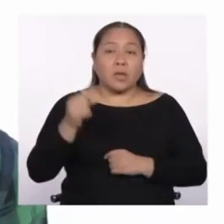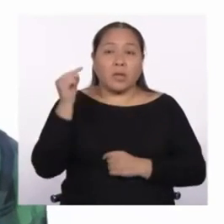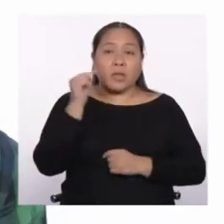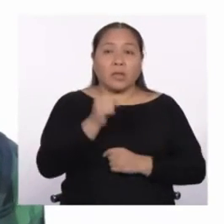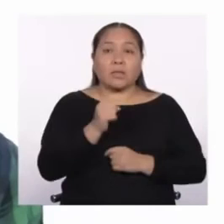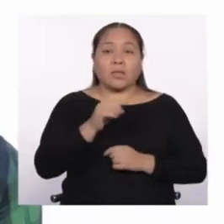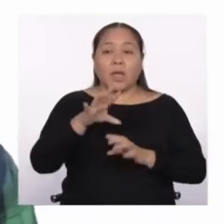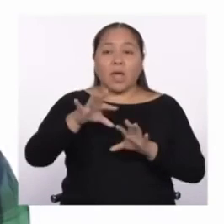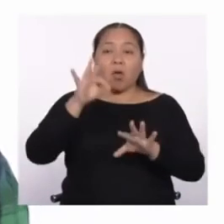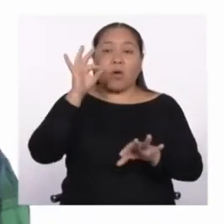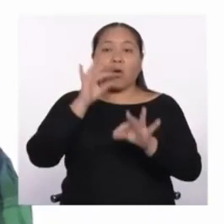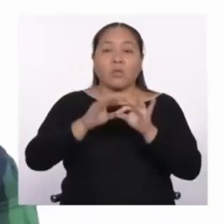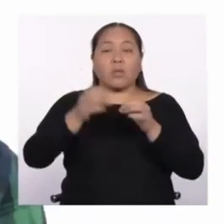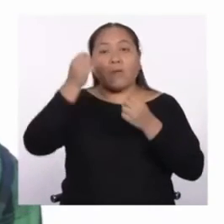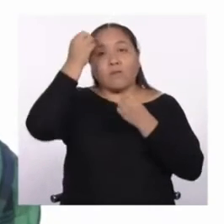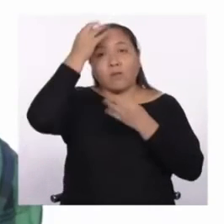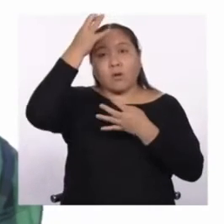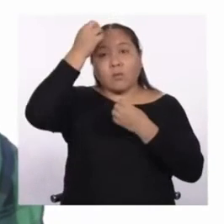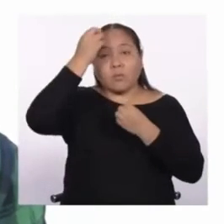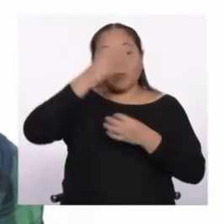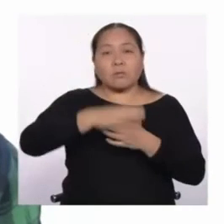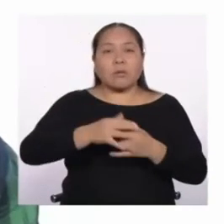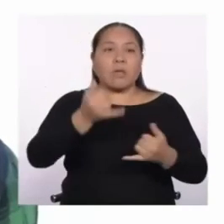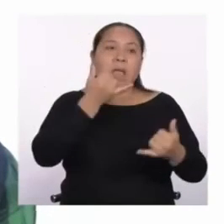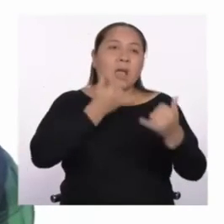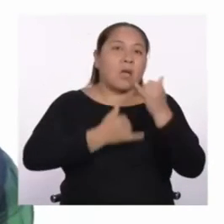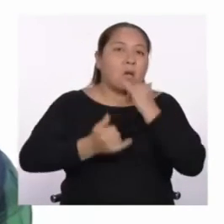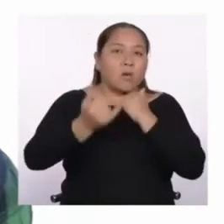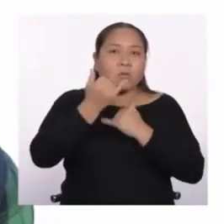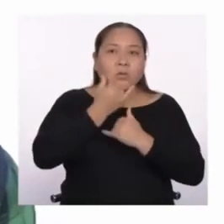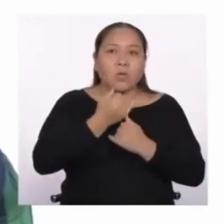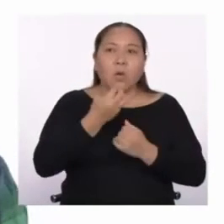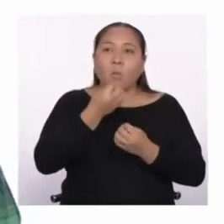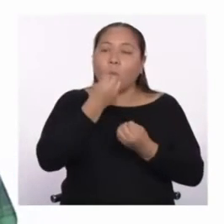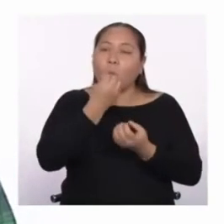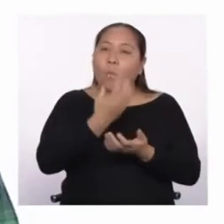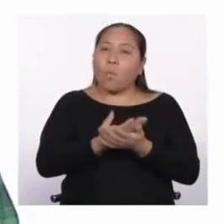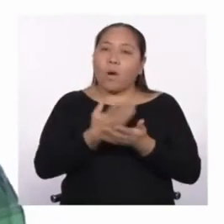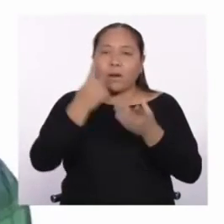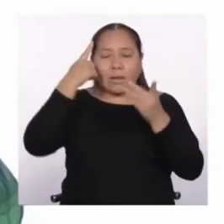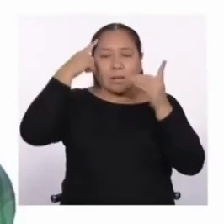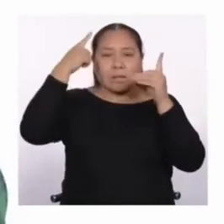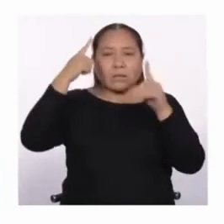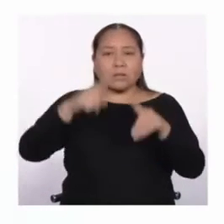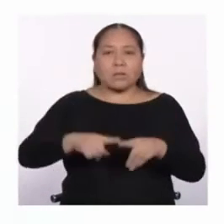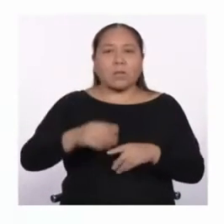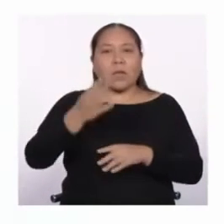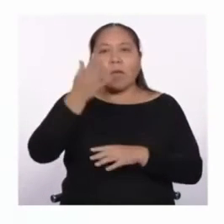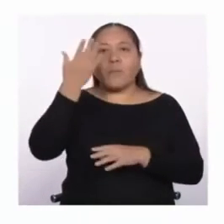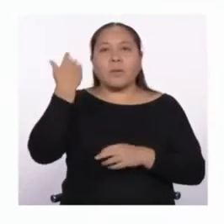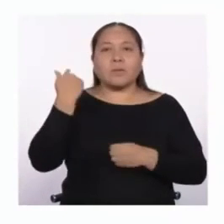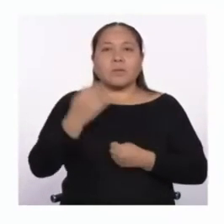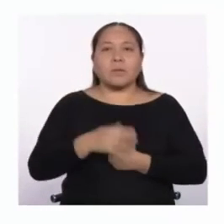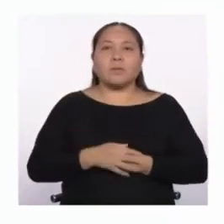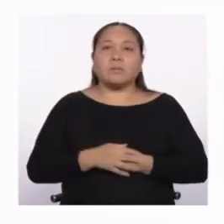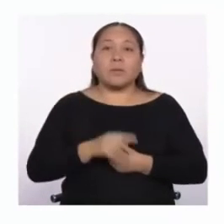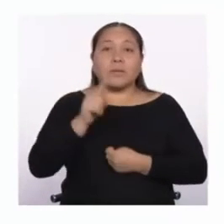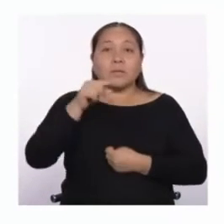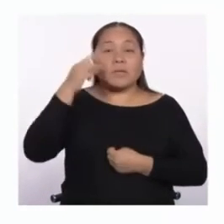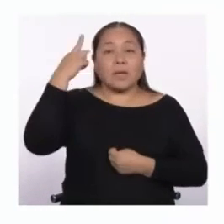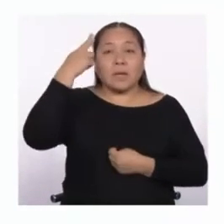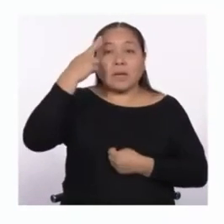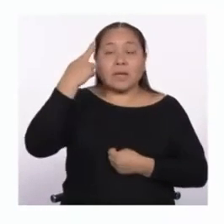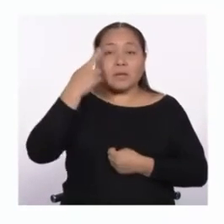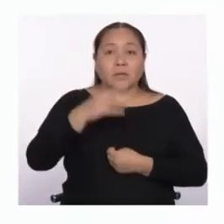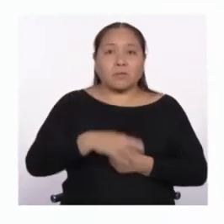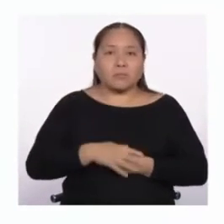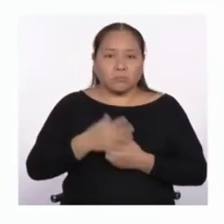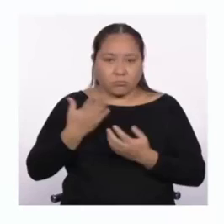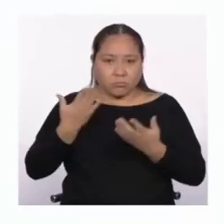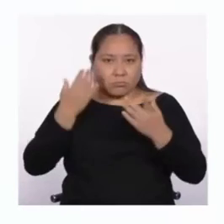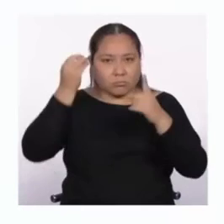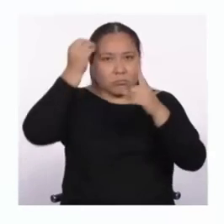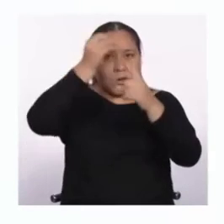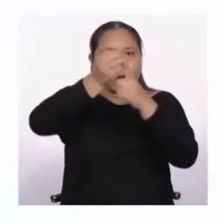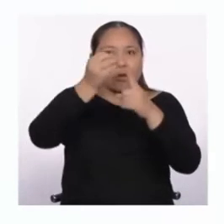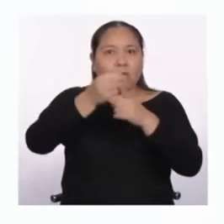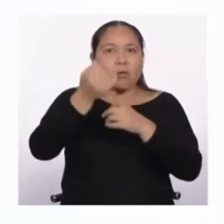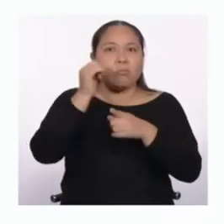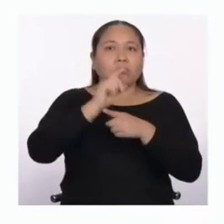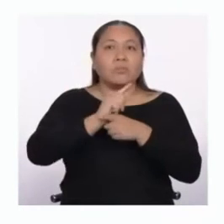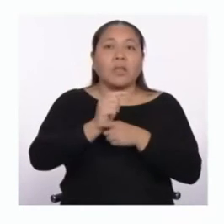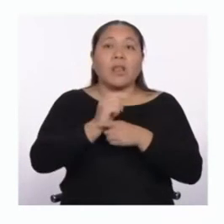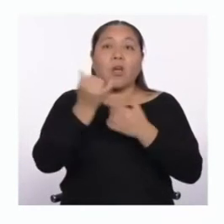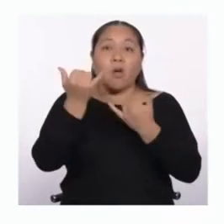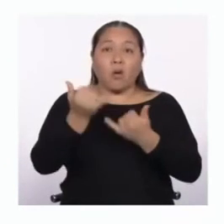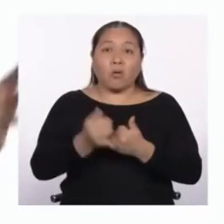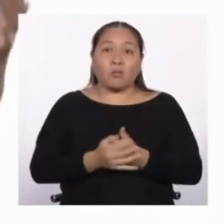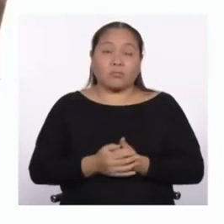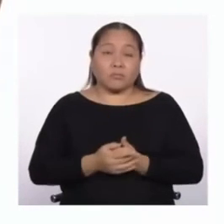encontramos información sobre nuestros errores y buenas decisiones del pasado. Por eso les traigo el reto del día de hoy. ¿Qué